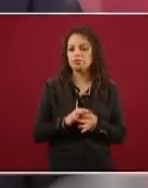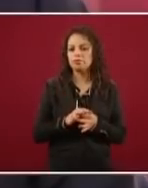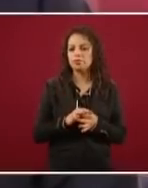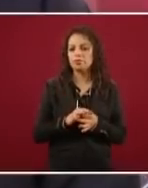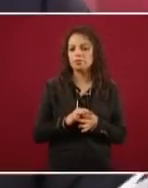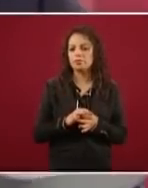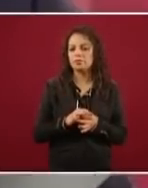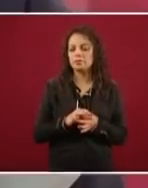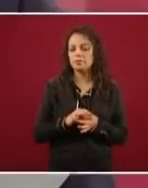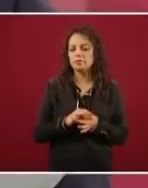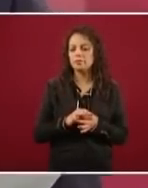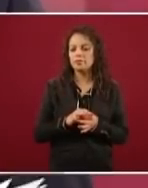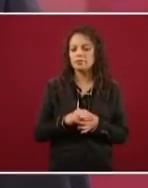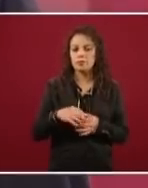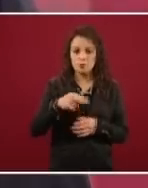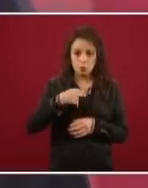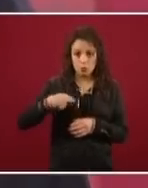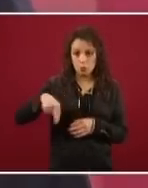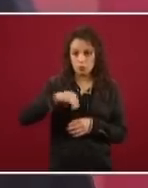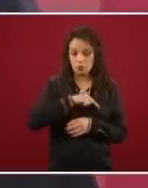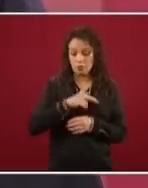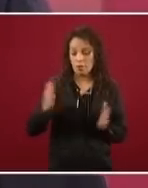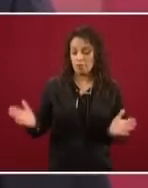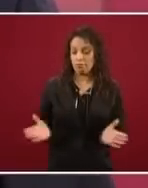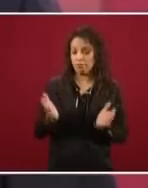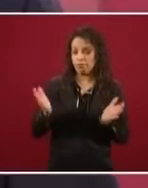nosotros promovemos